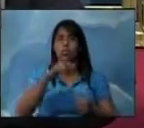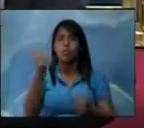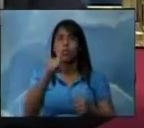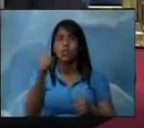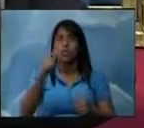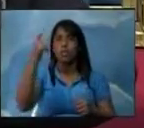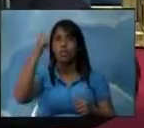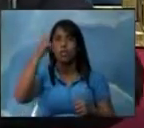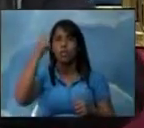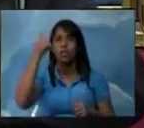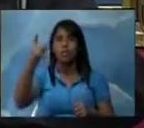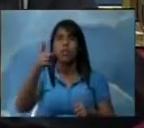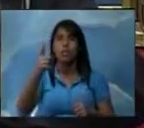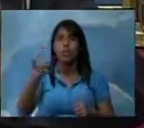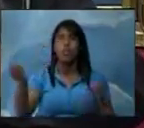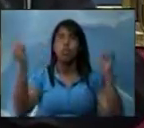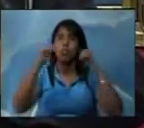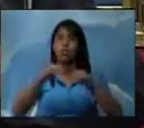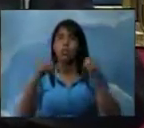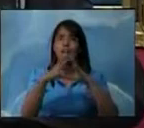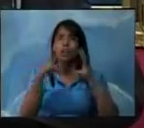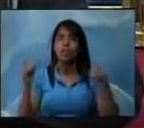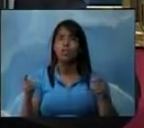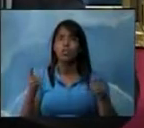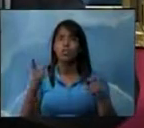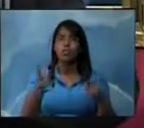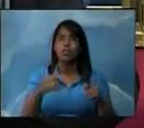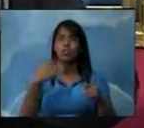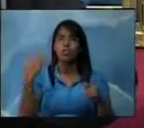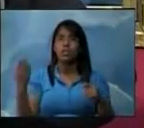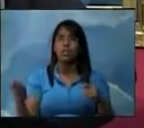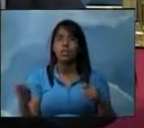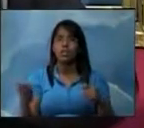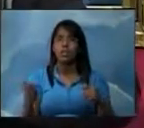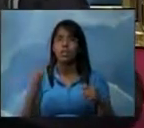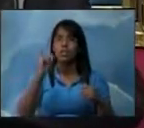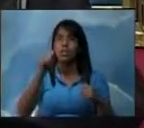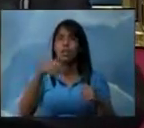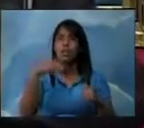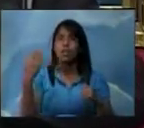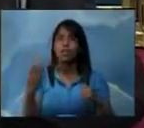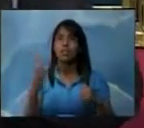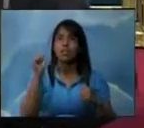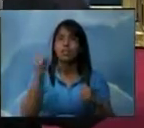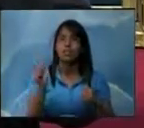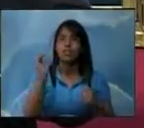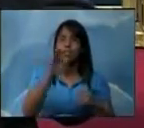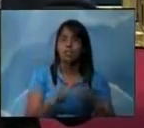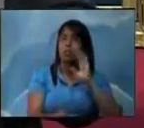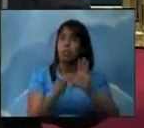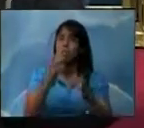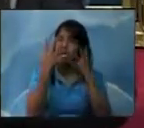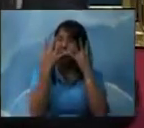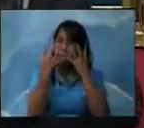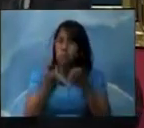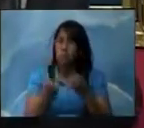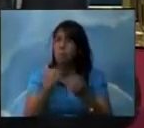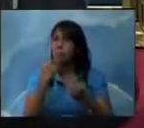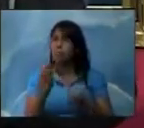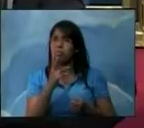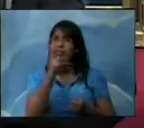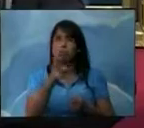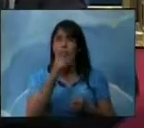días. A los 10 días nos pones a todos al frente y el que, si estamos más pálidos,